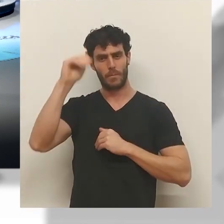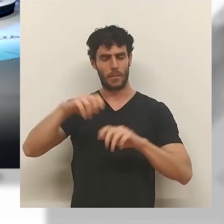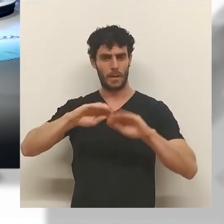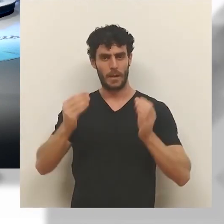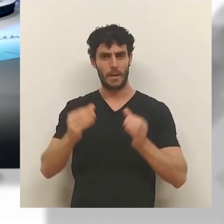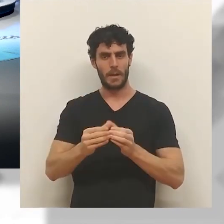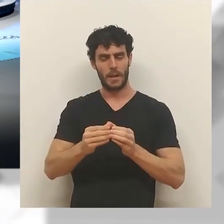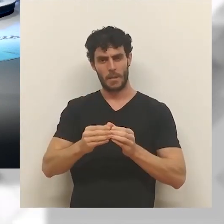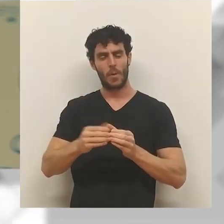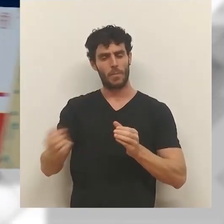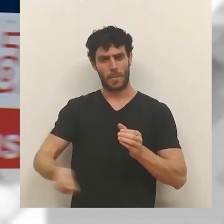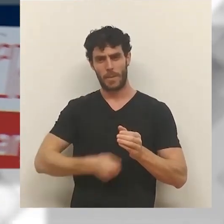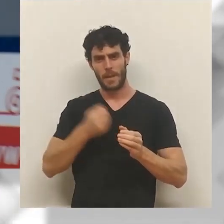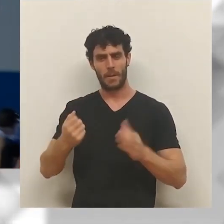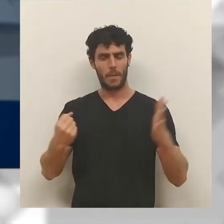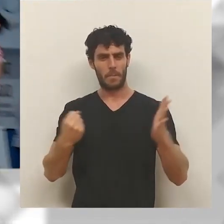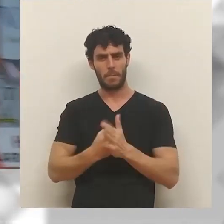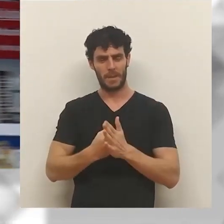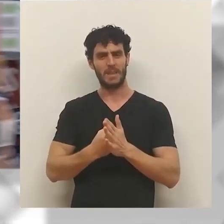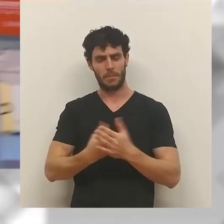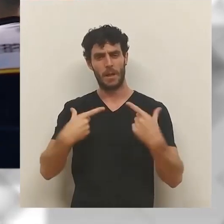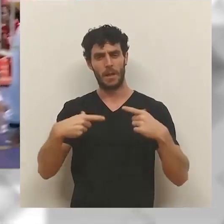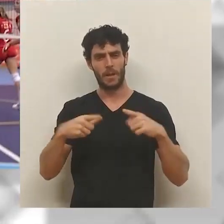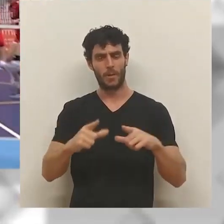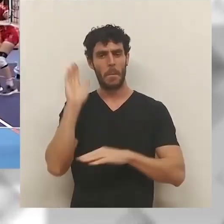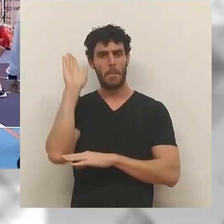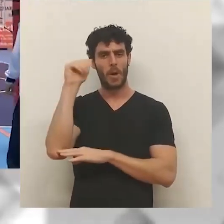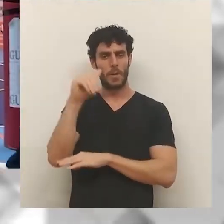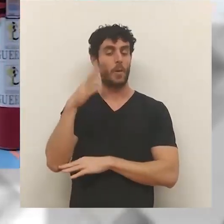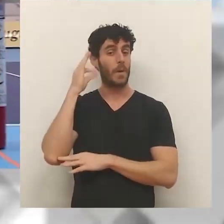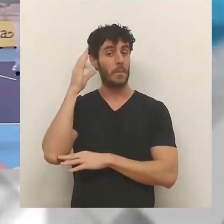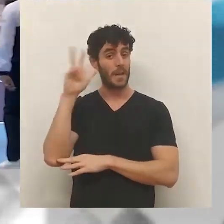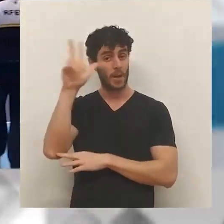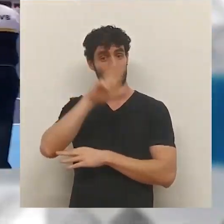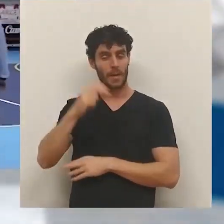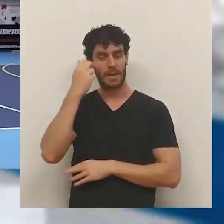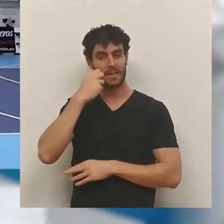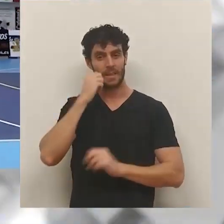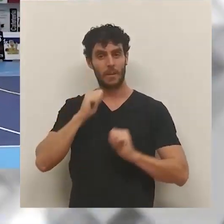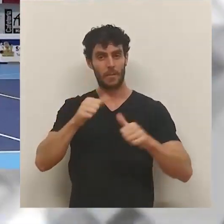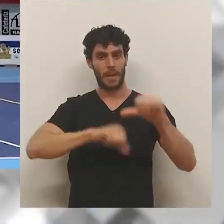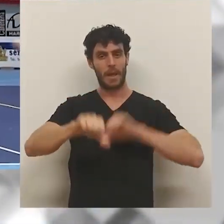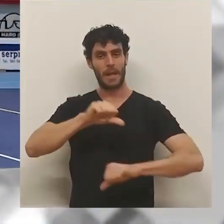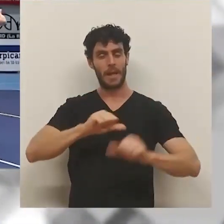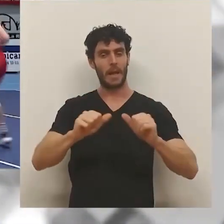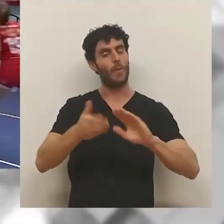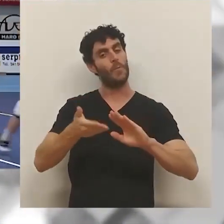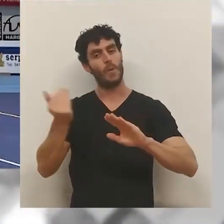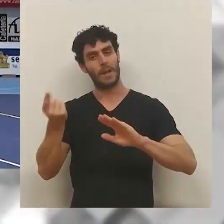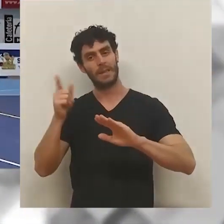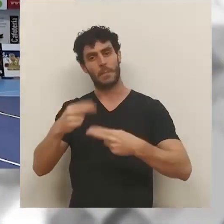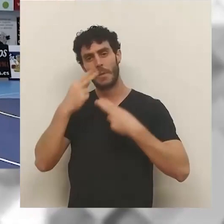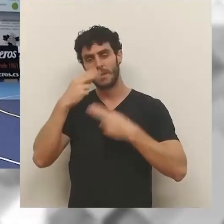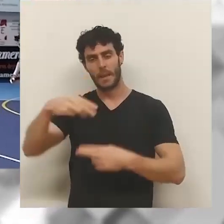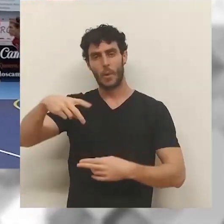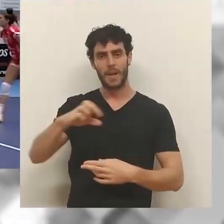Superliga. El conjunto jarrero que cumplirá 16 campañas consecutivas en la máxima categoría del voleibol femenino nacional empezará el sábado